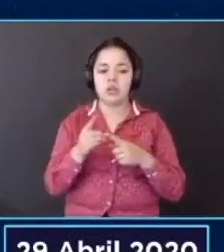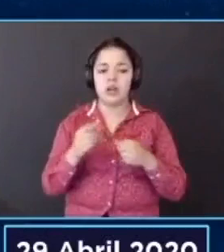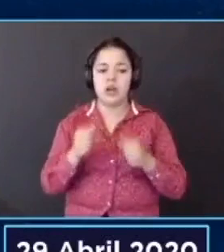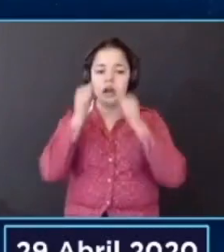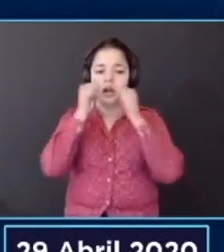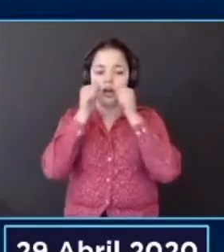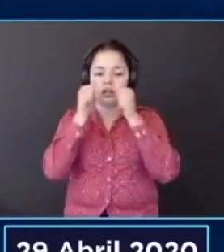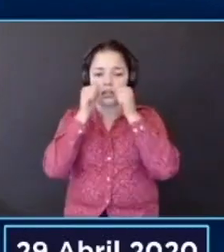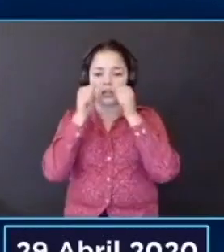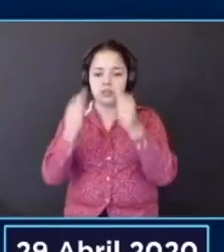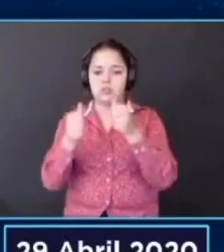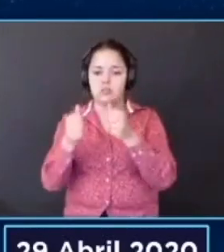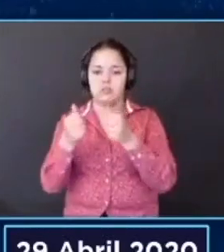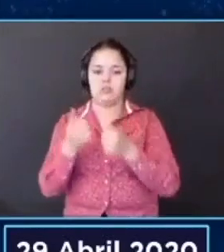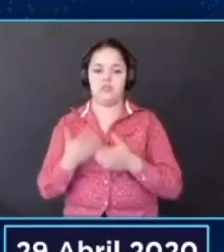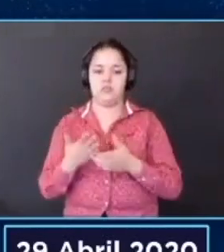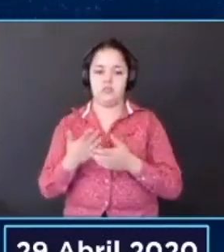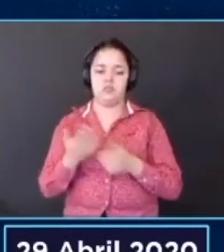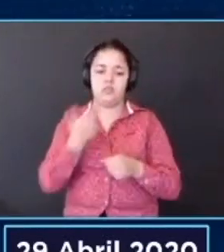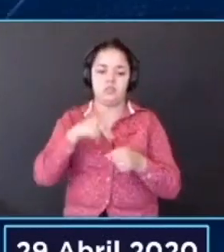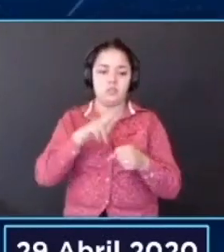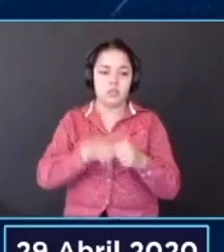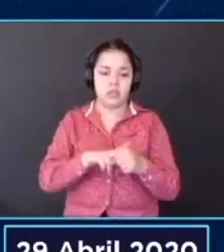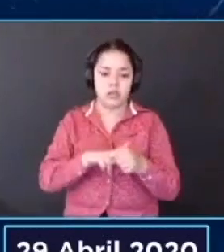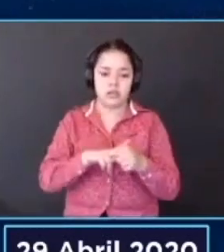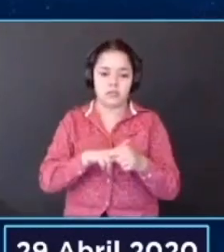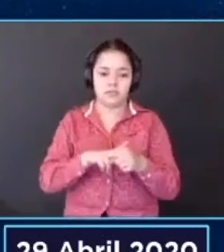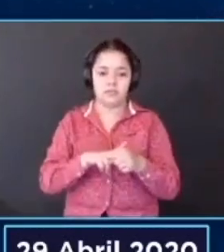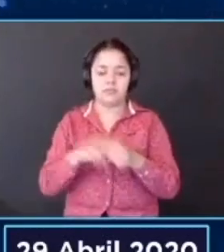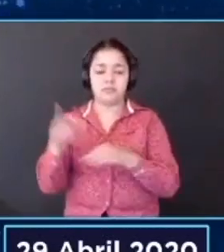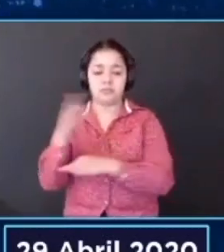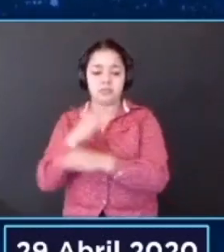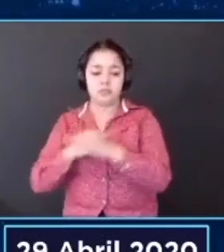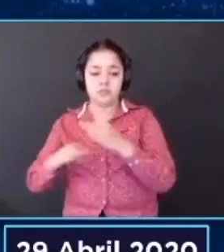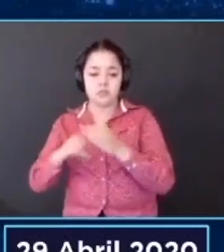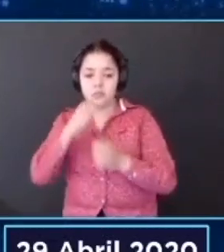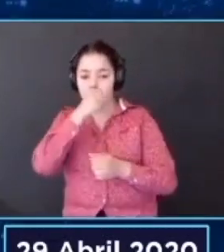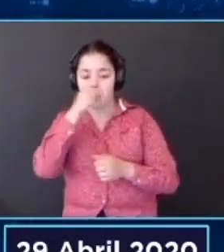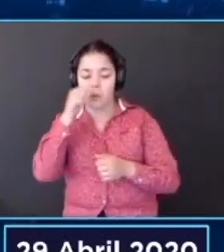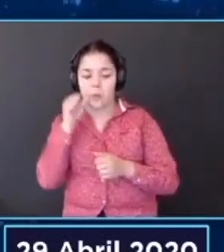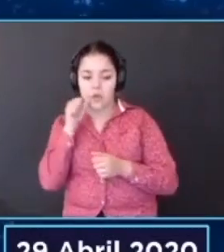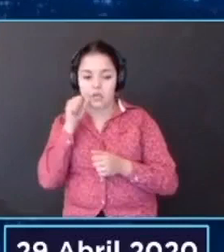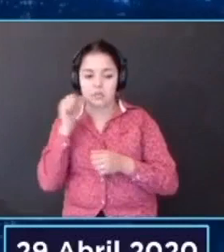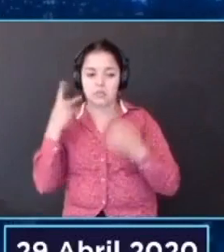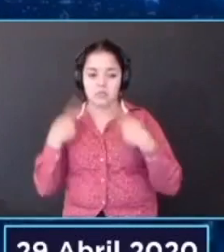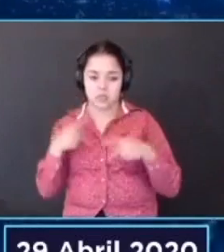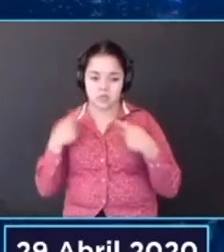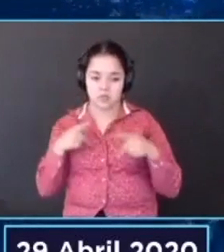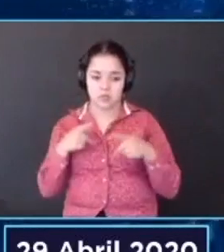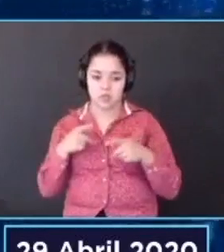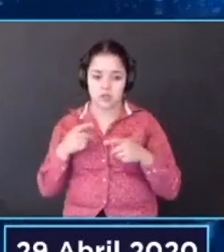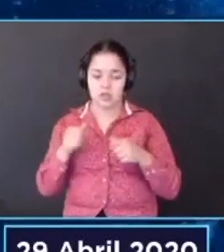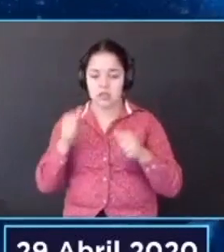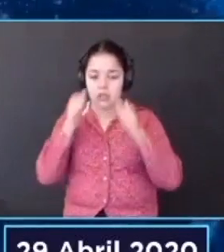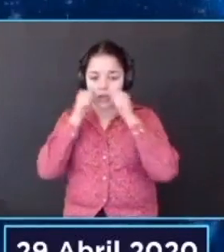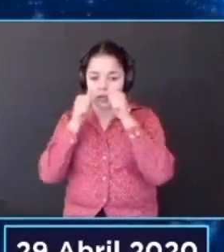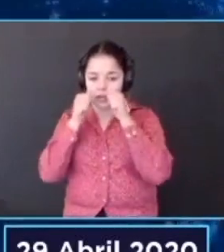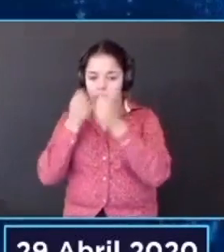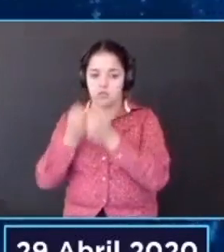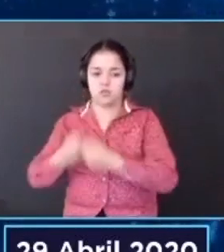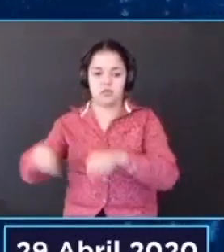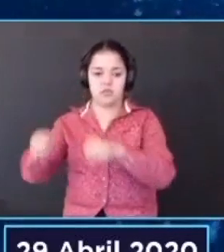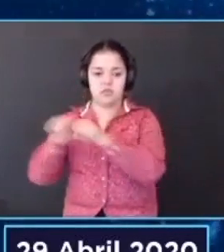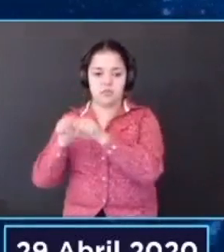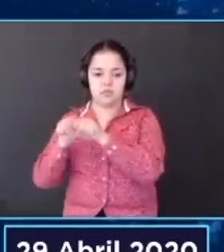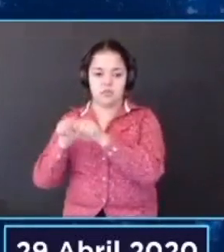residencia. En Ciudad Juárez, 48 de las 64 defunciones fueron pacientes que fueron manejados en el Instituto